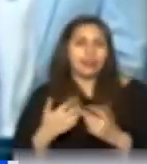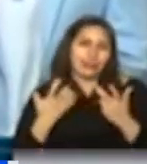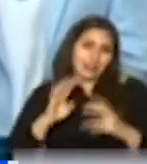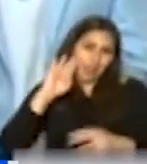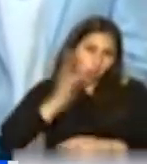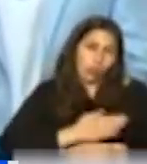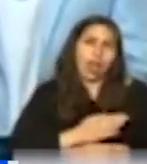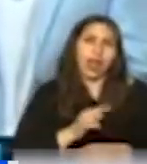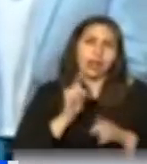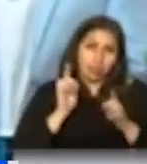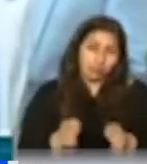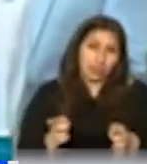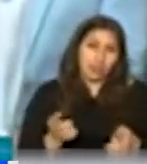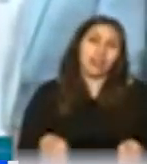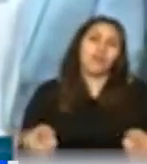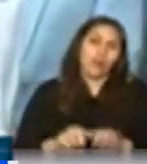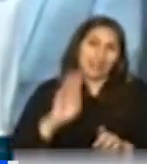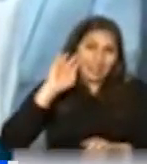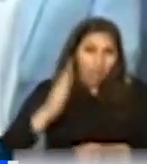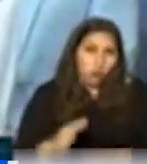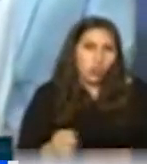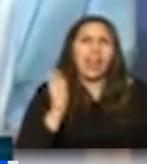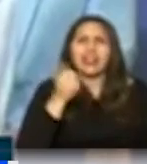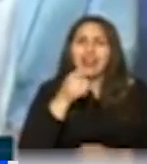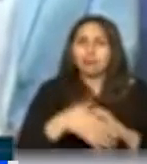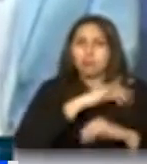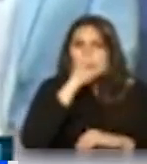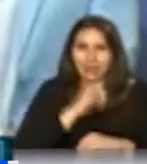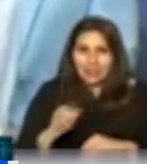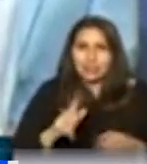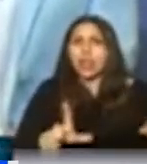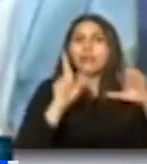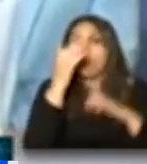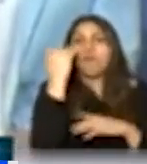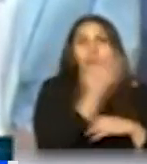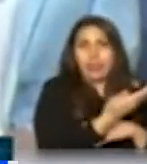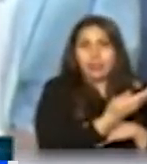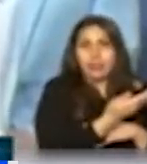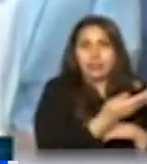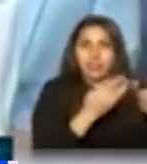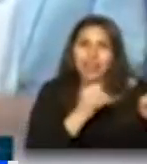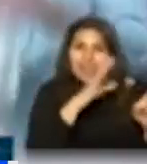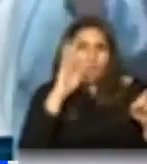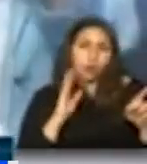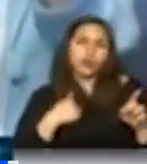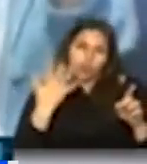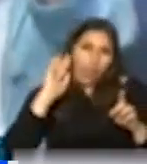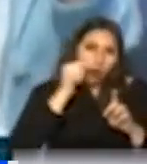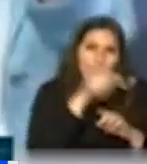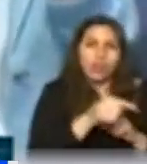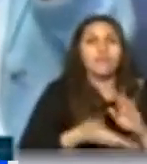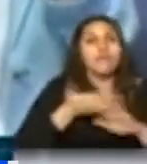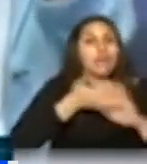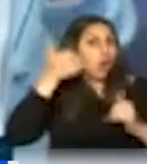Quiero saludar y retribuirle el saludo a Daniel Martínez, al candidato del Frente Amplio, con el cual vamos a competir el